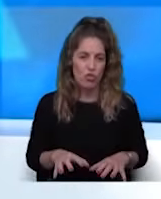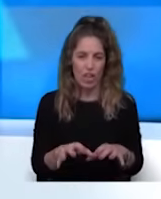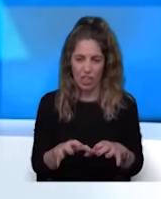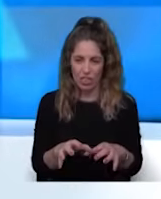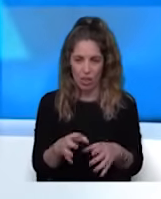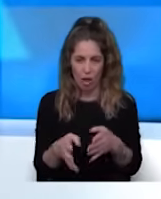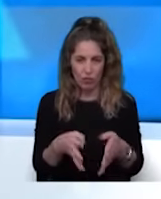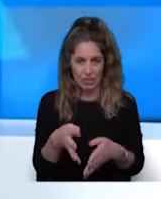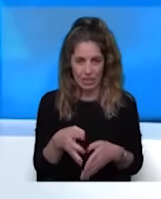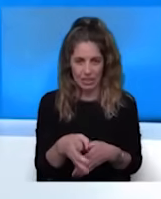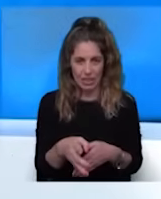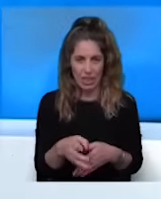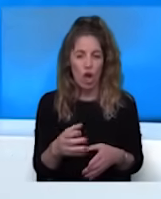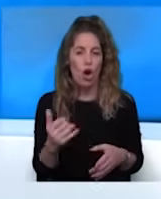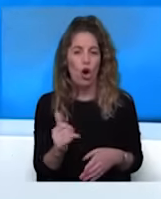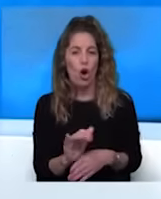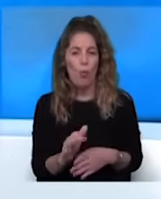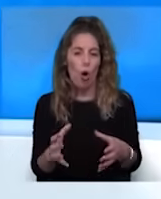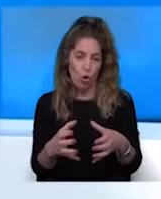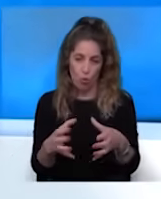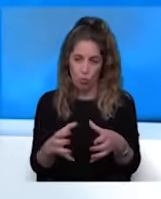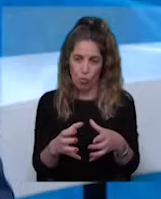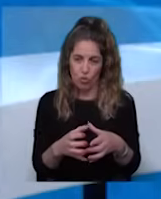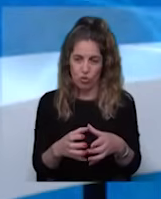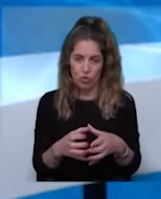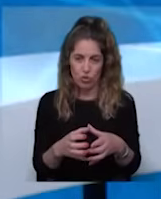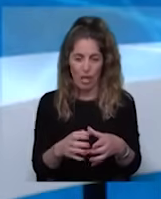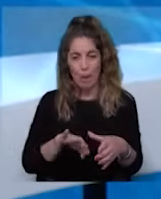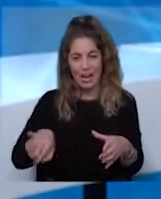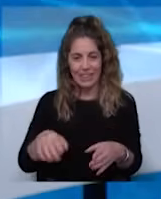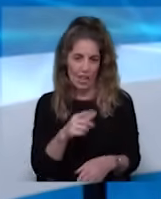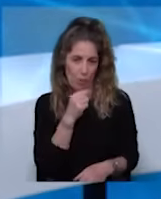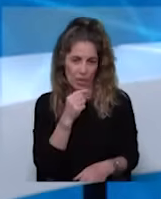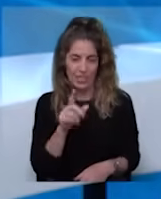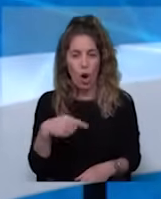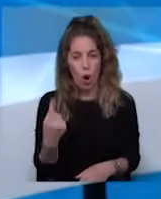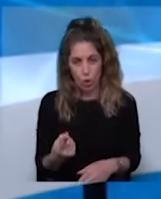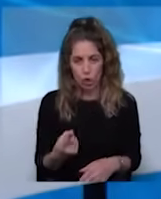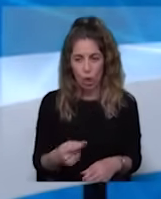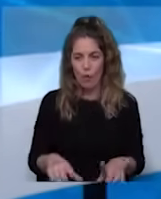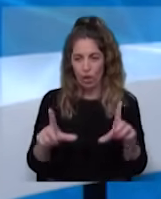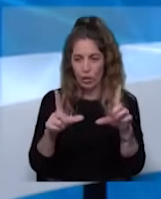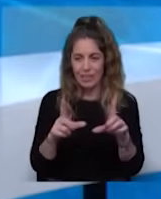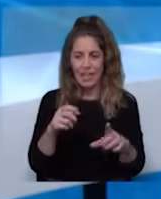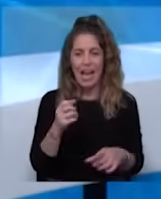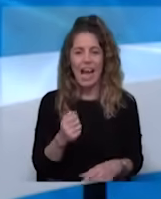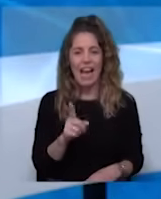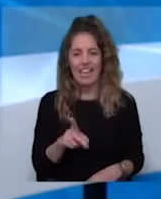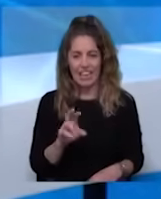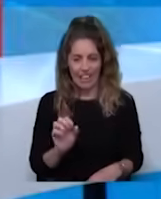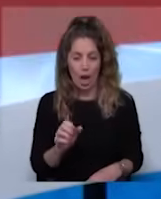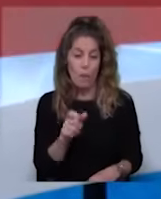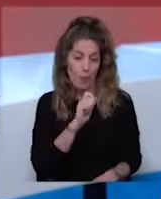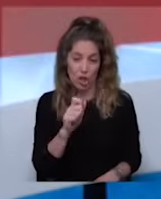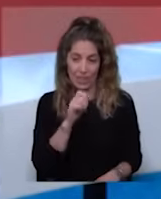Eh bueno como grupos parapoliciales no bueno otro protagonista que vamos a escuchar esta noche es Miguel Aguirre no este periodista que tenía